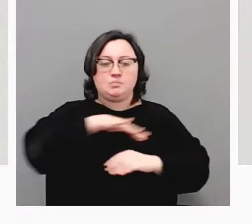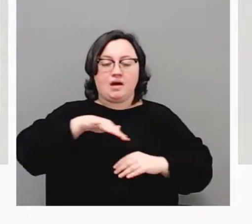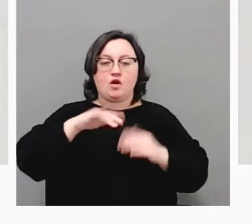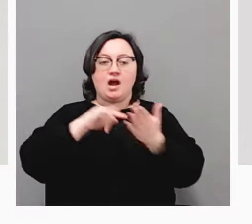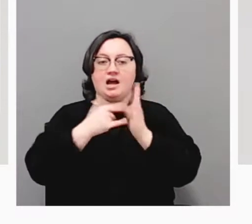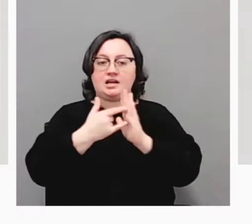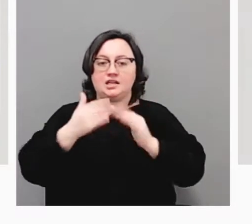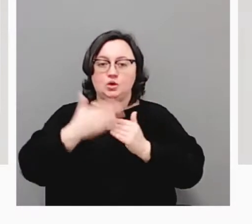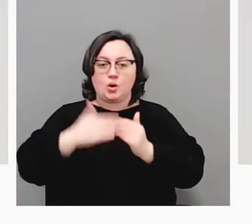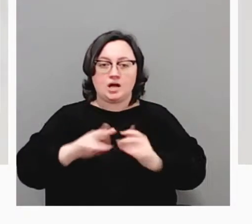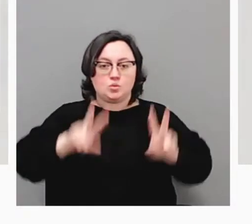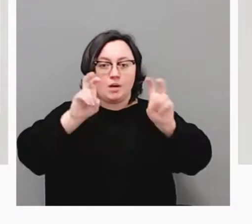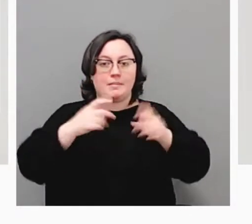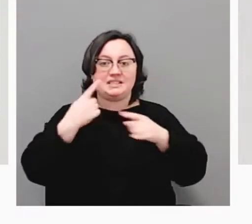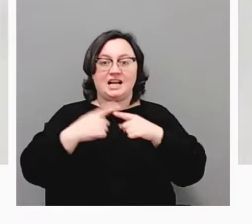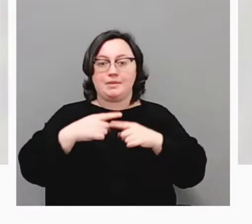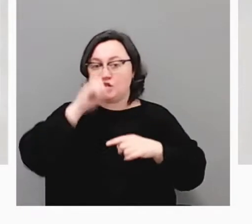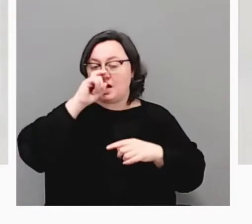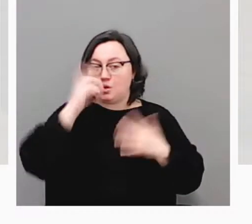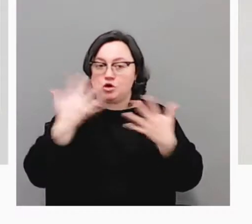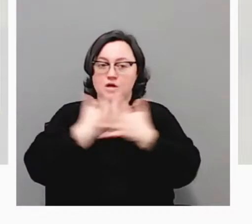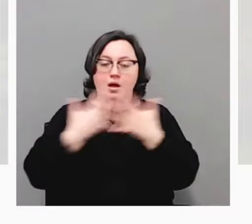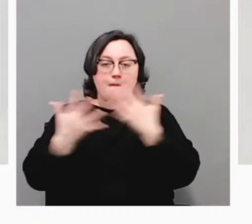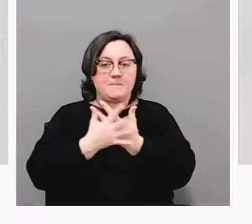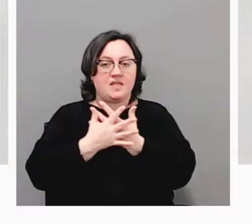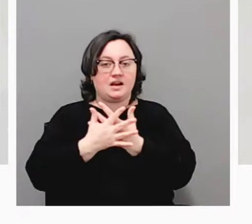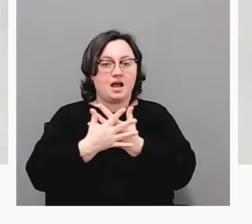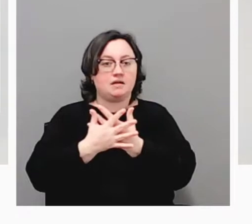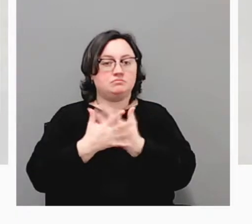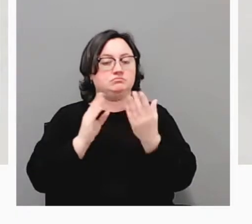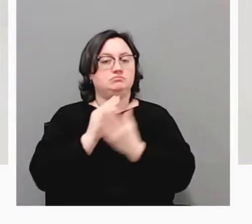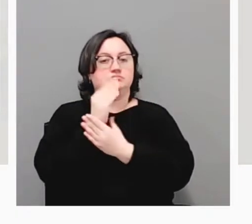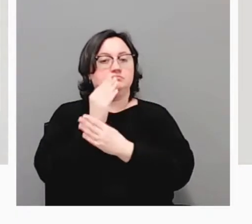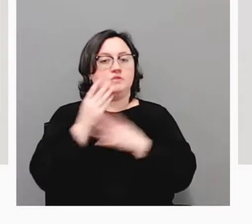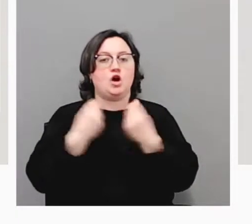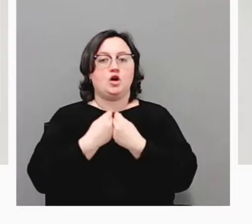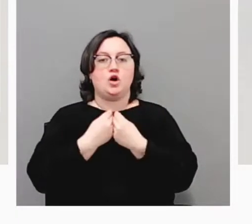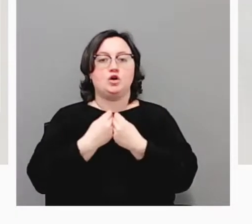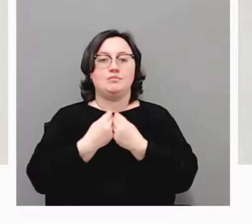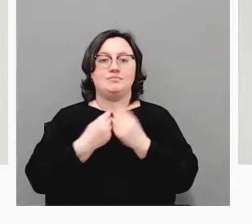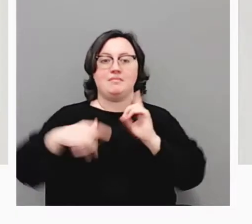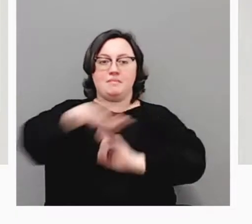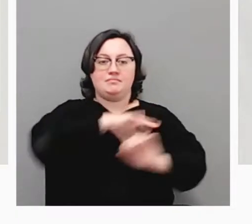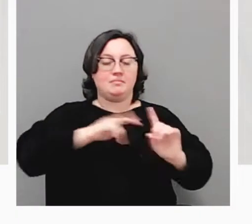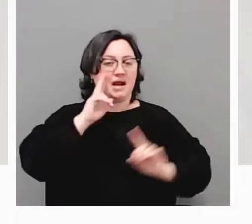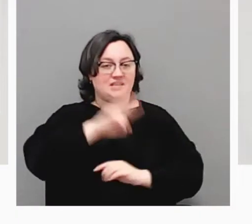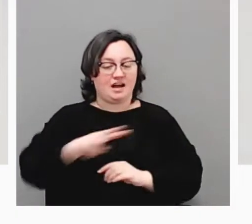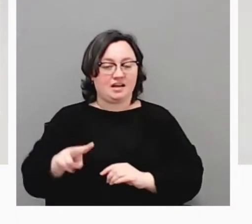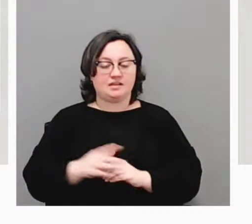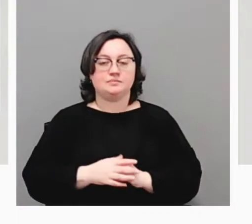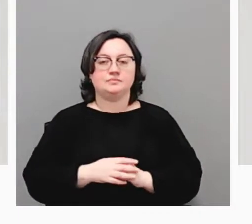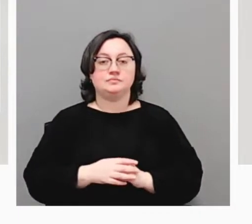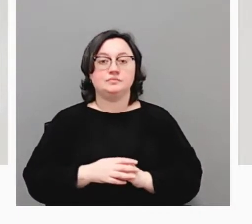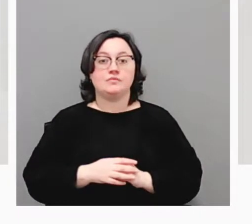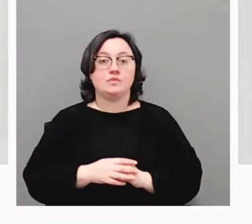nuevas y los elementos tradicionales se van mezclando, ¿no? con el propio paisaje y tratando